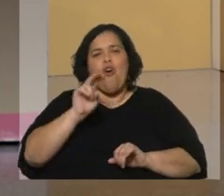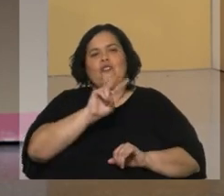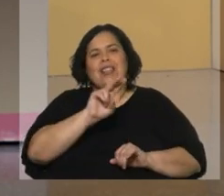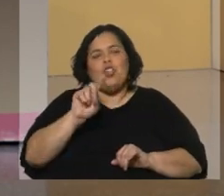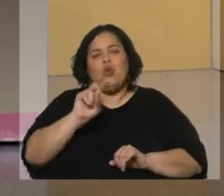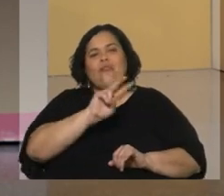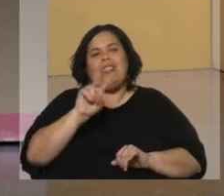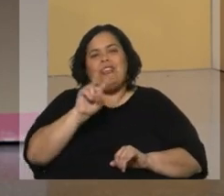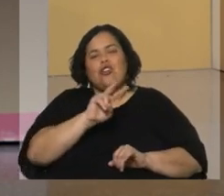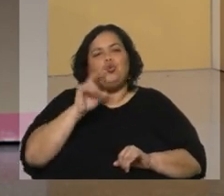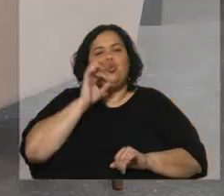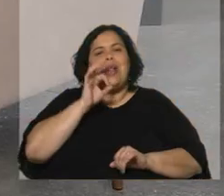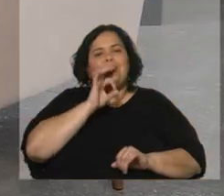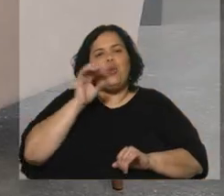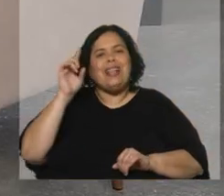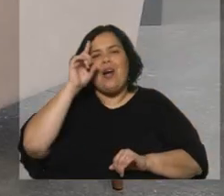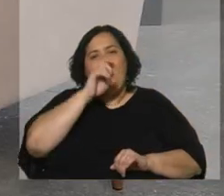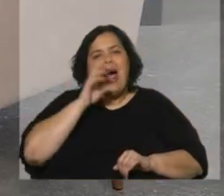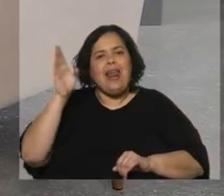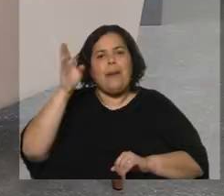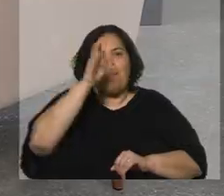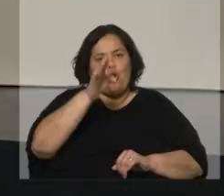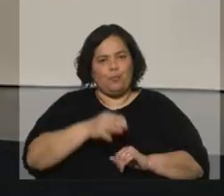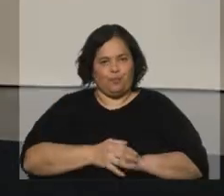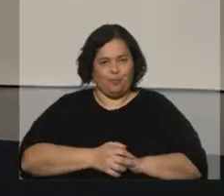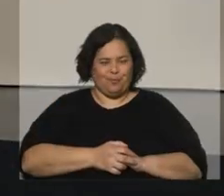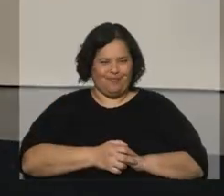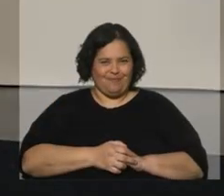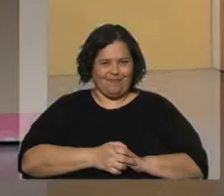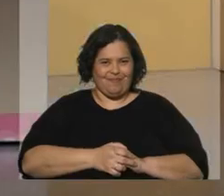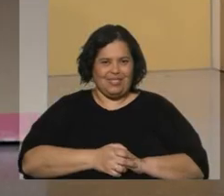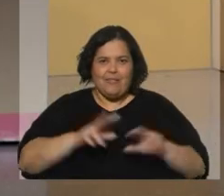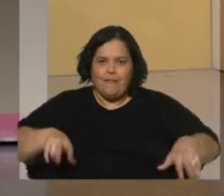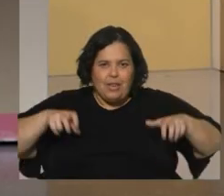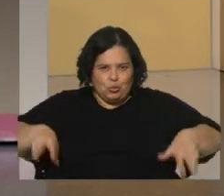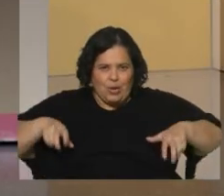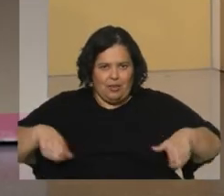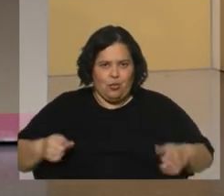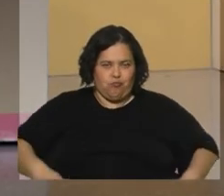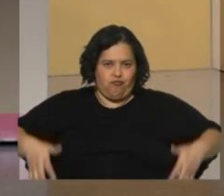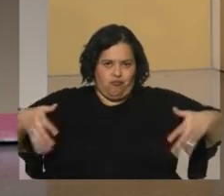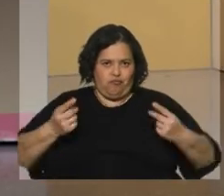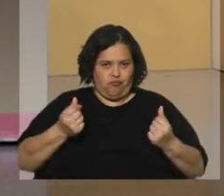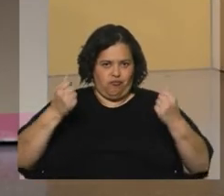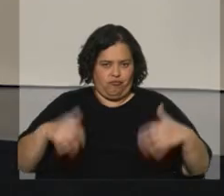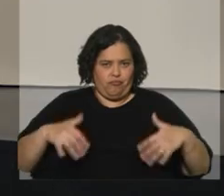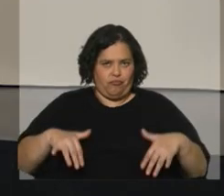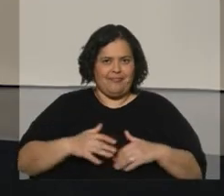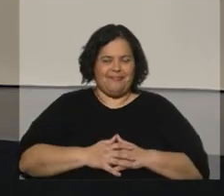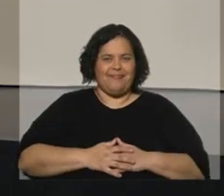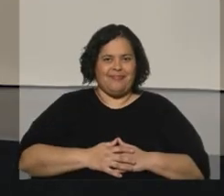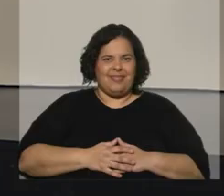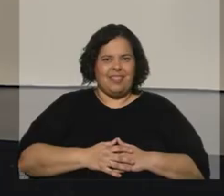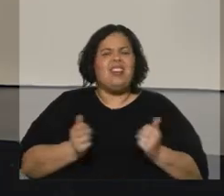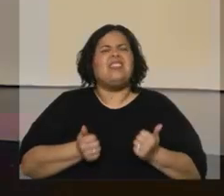en Durango Qué bueno Germán haciendo dinero Qué es hacer dinero es una buena